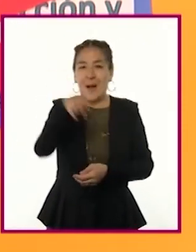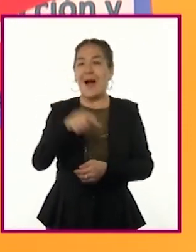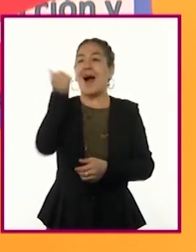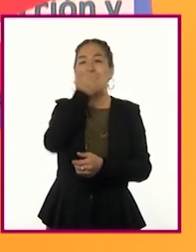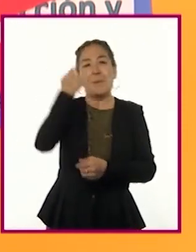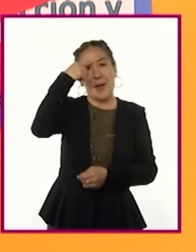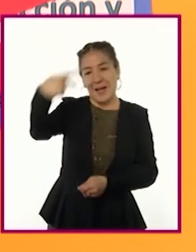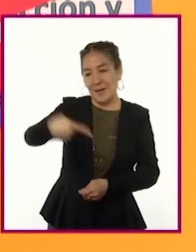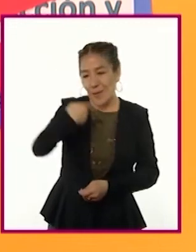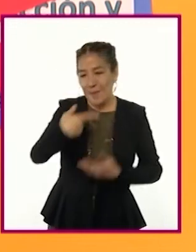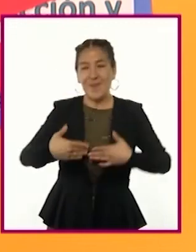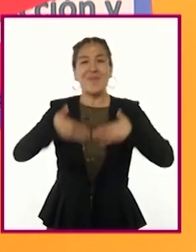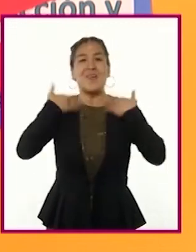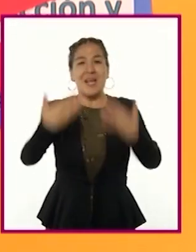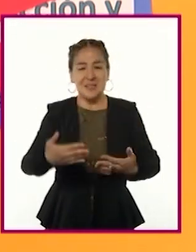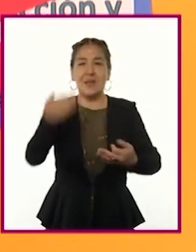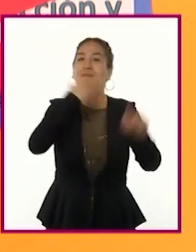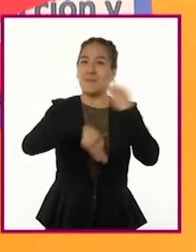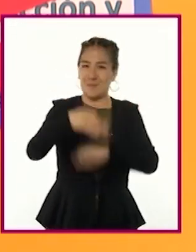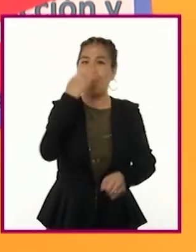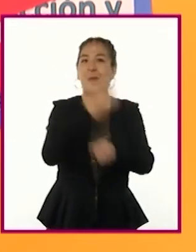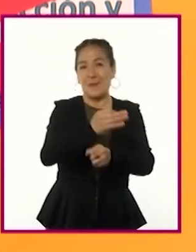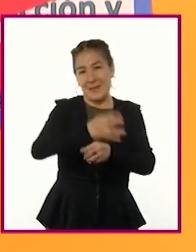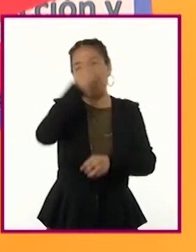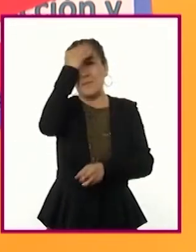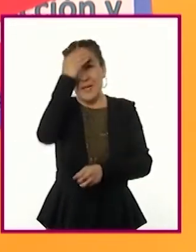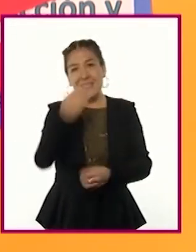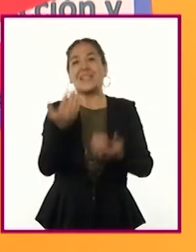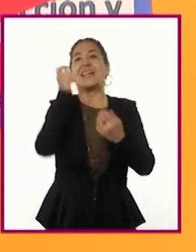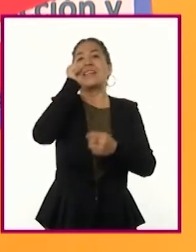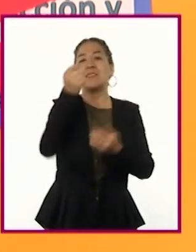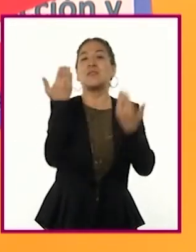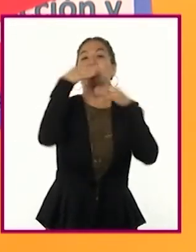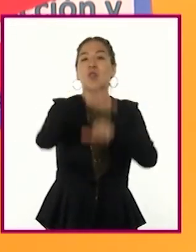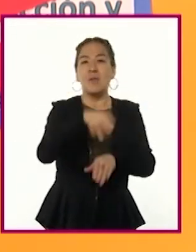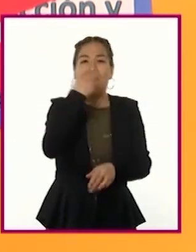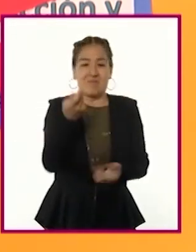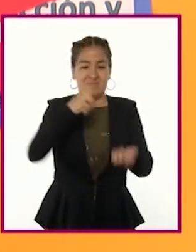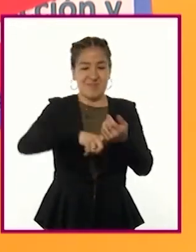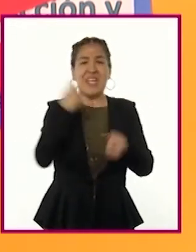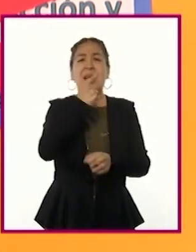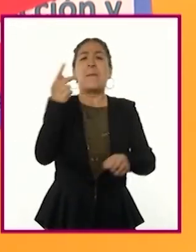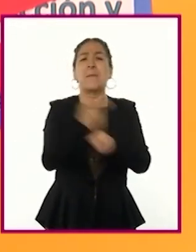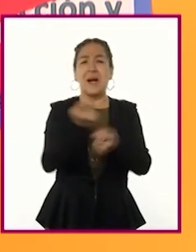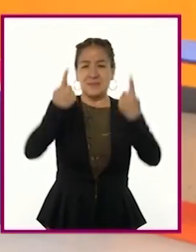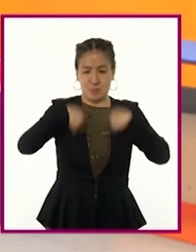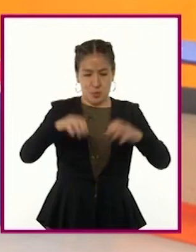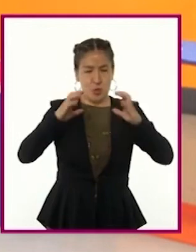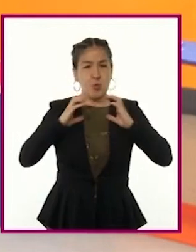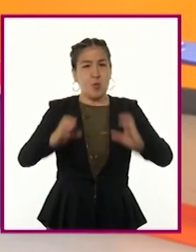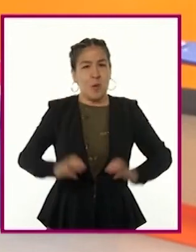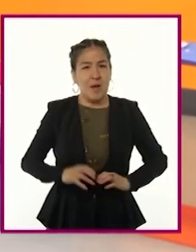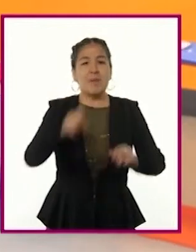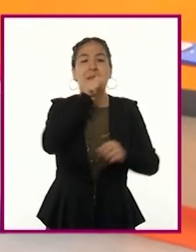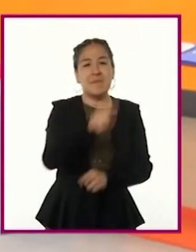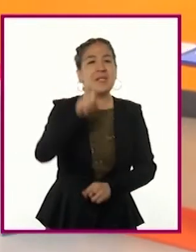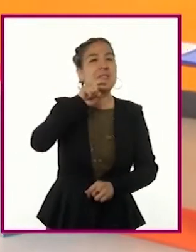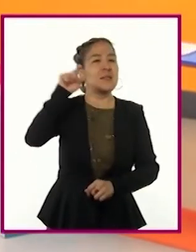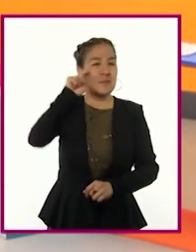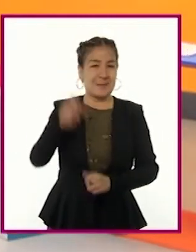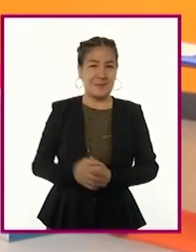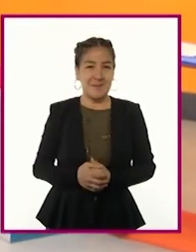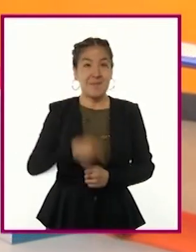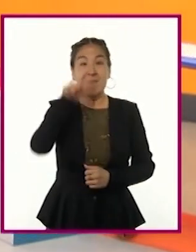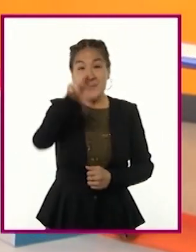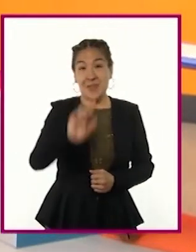de preguntar. Todos aprendimos mucho acerca de lo que realmente pasa con nuestro cuerpo y nuestra sexualidad. Recuerden que